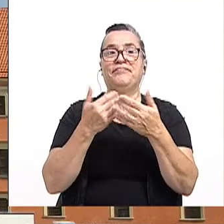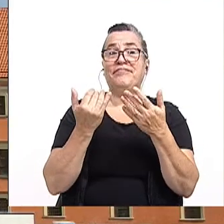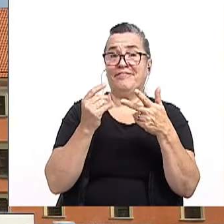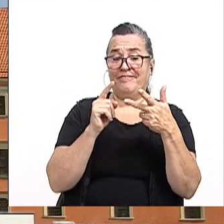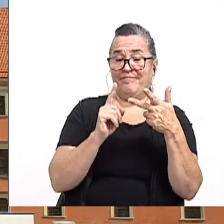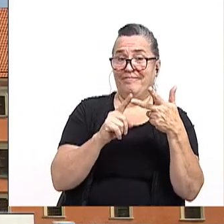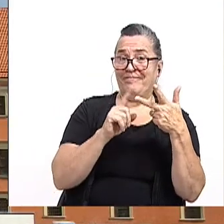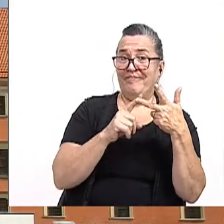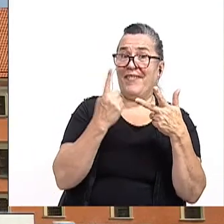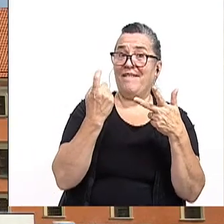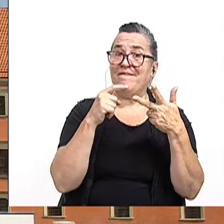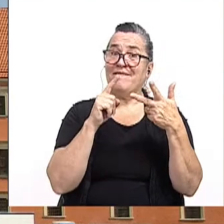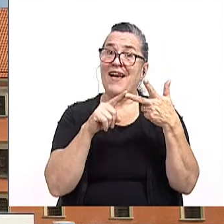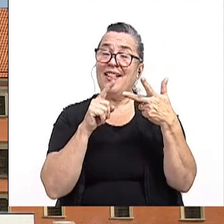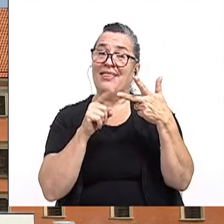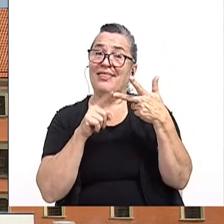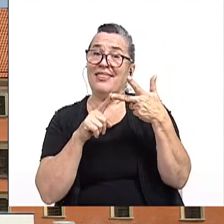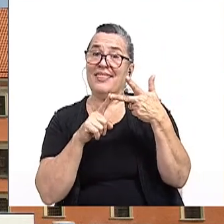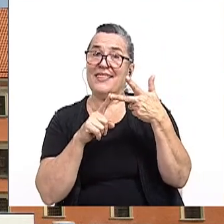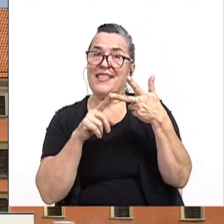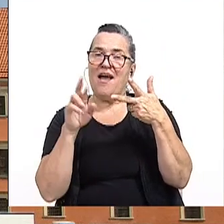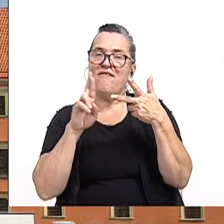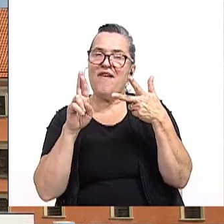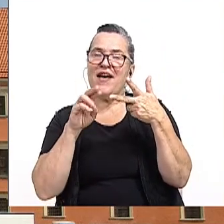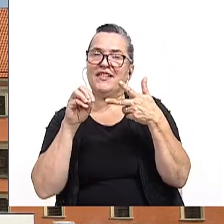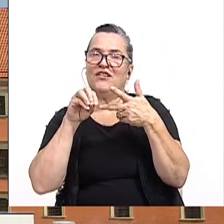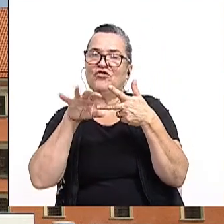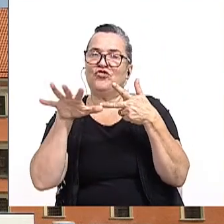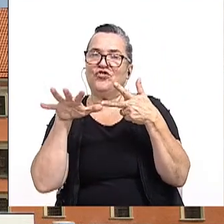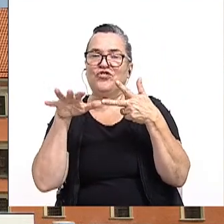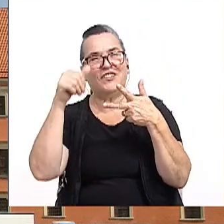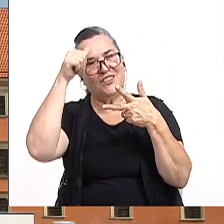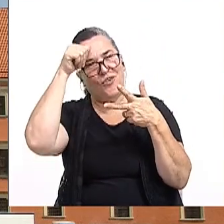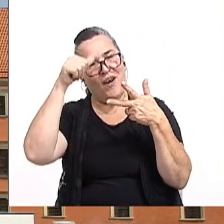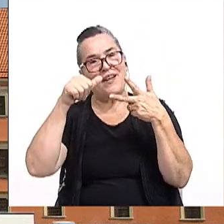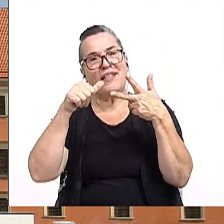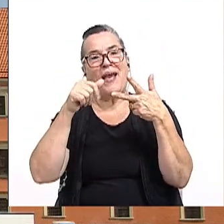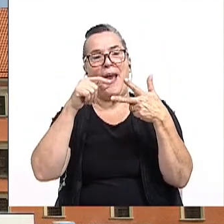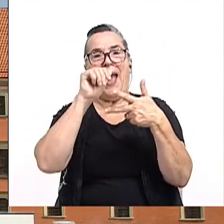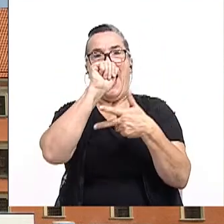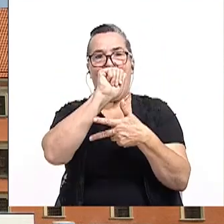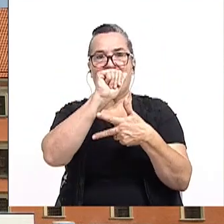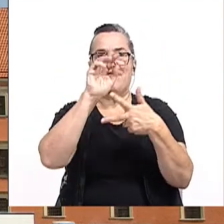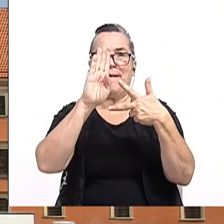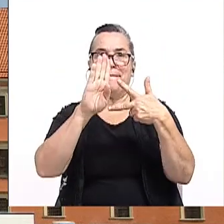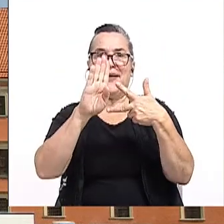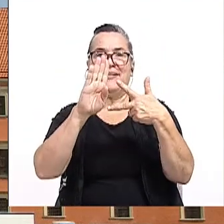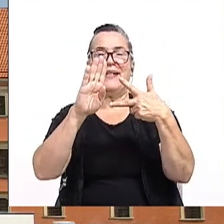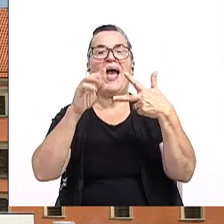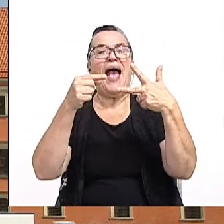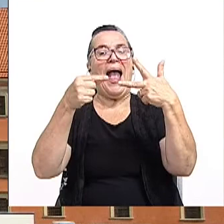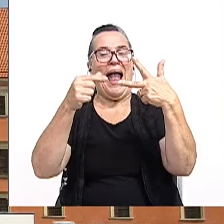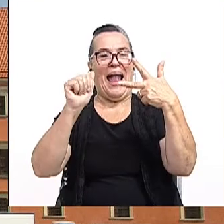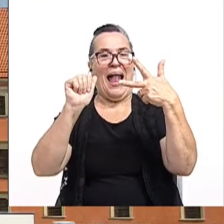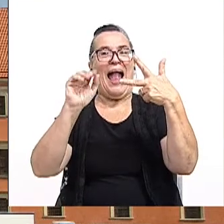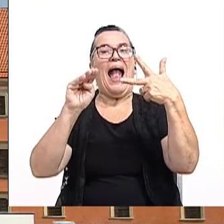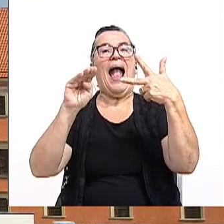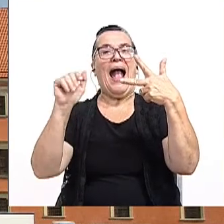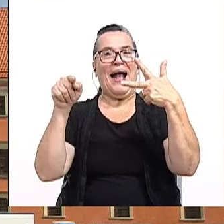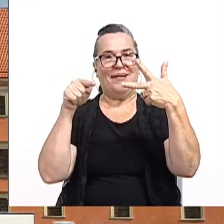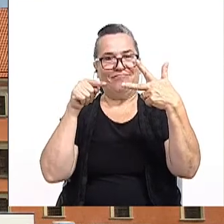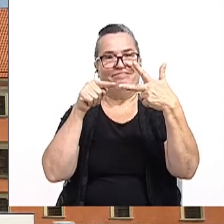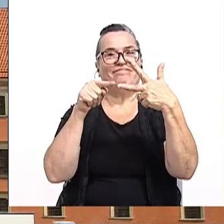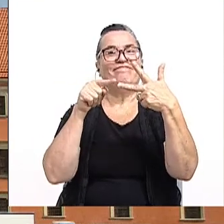Ahora nos falta una tercera radiación. ¿Se acuerdan del nombre? Alfa, beta, y nos falta la